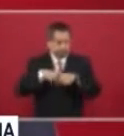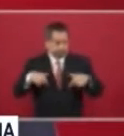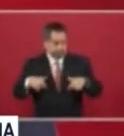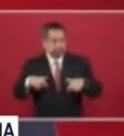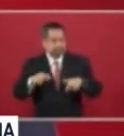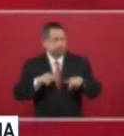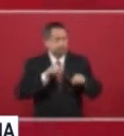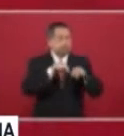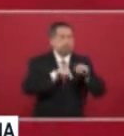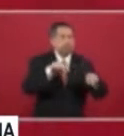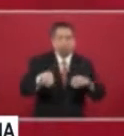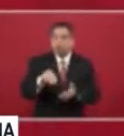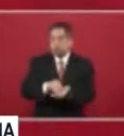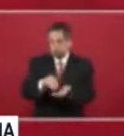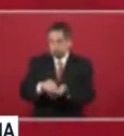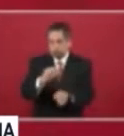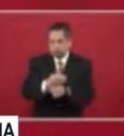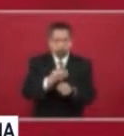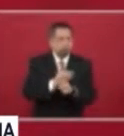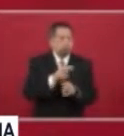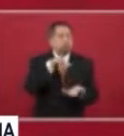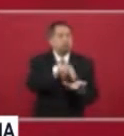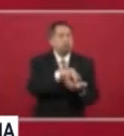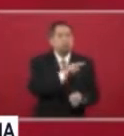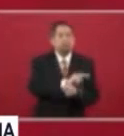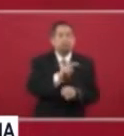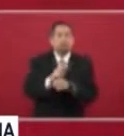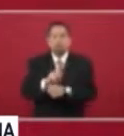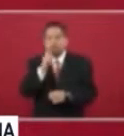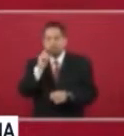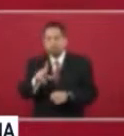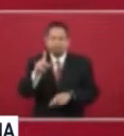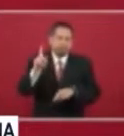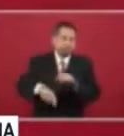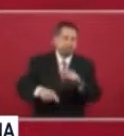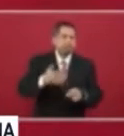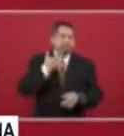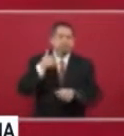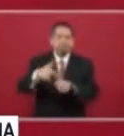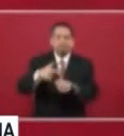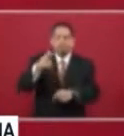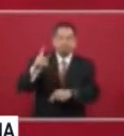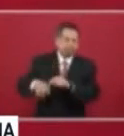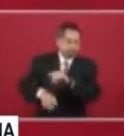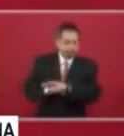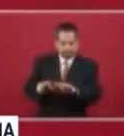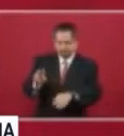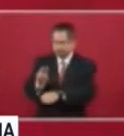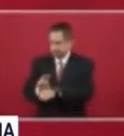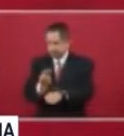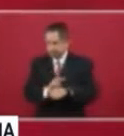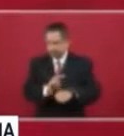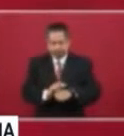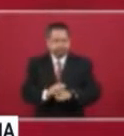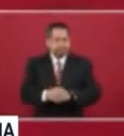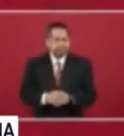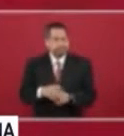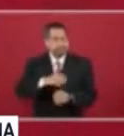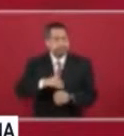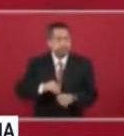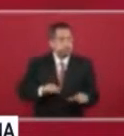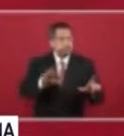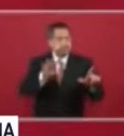mover del ejército y de la marina a personal eh Por decreto